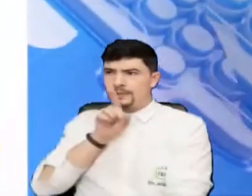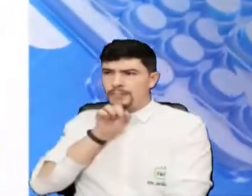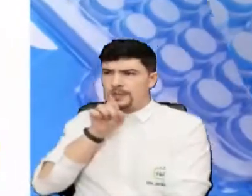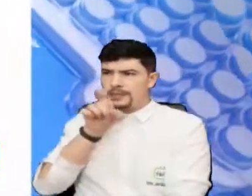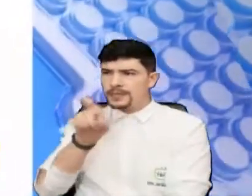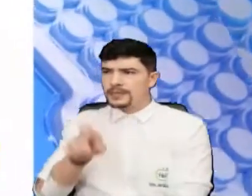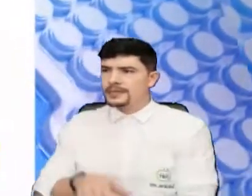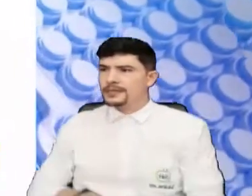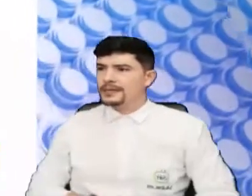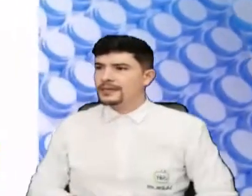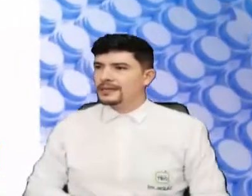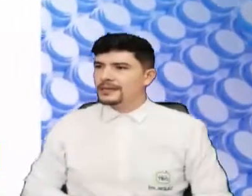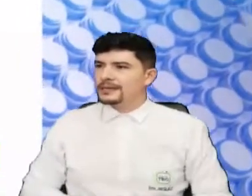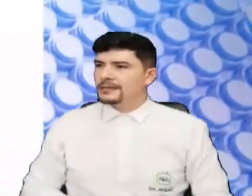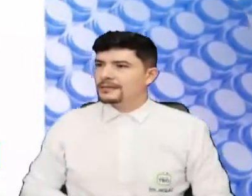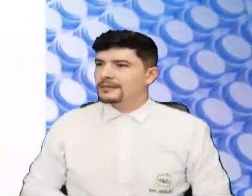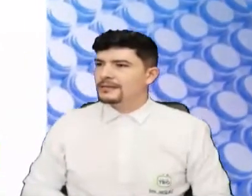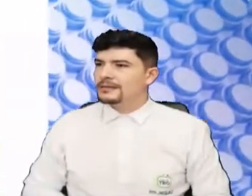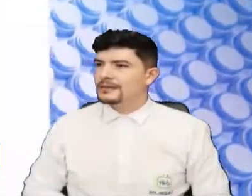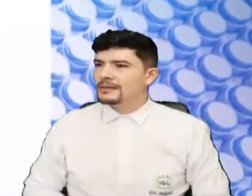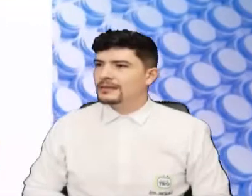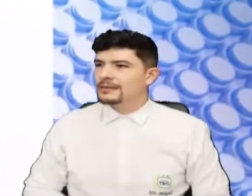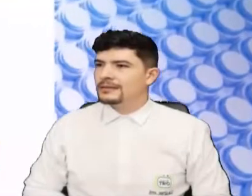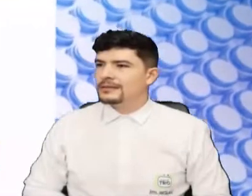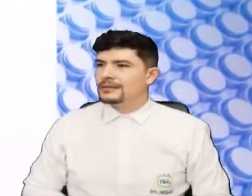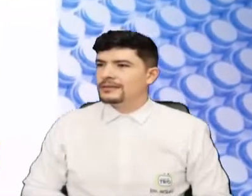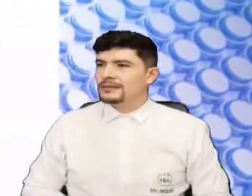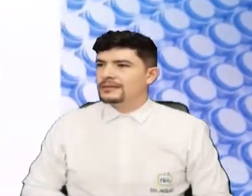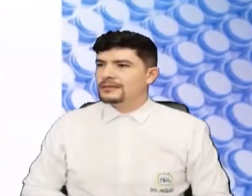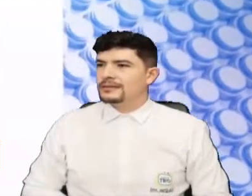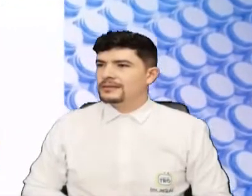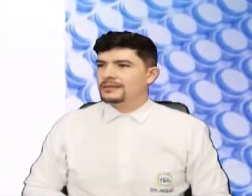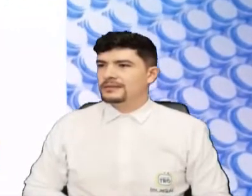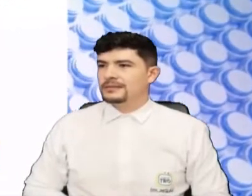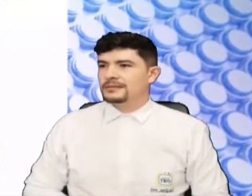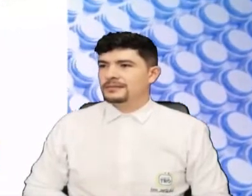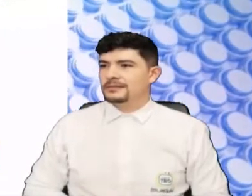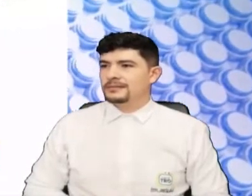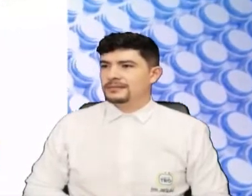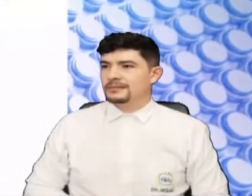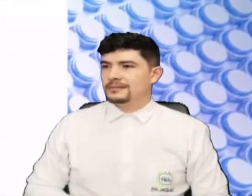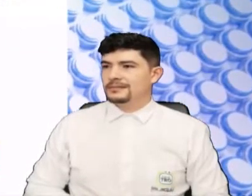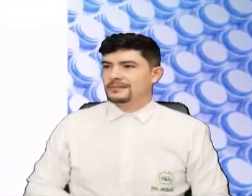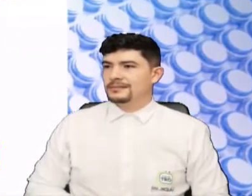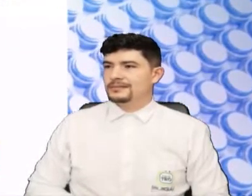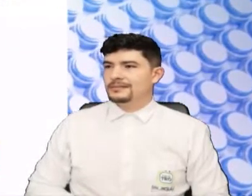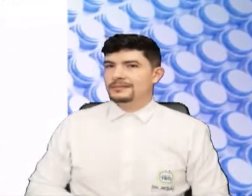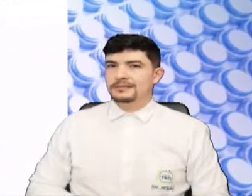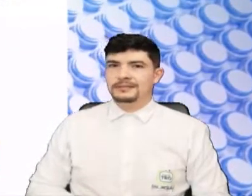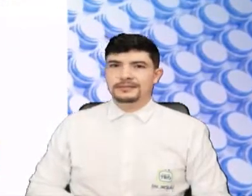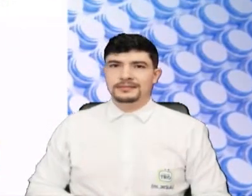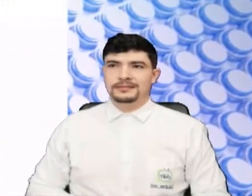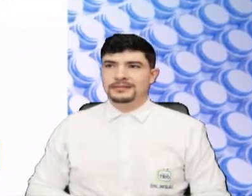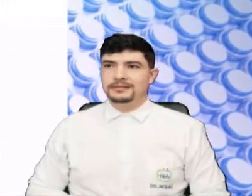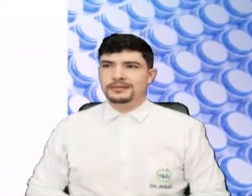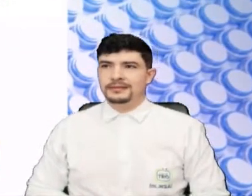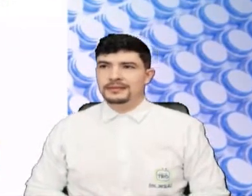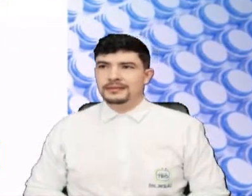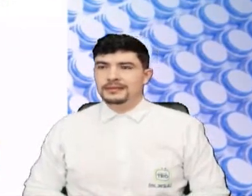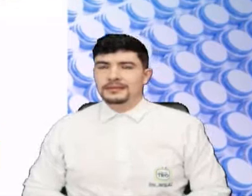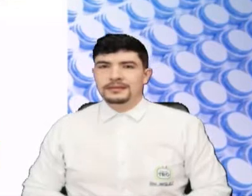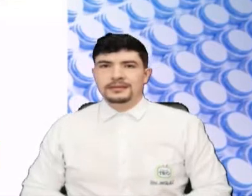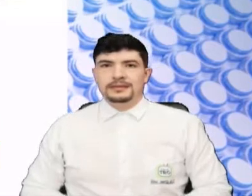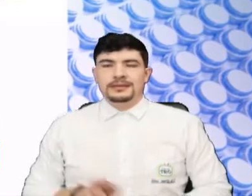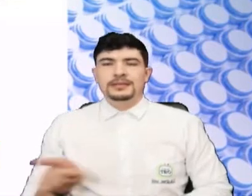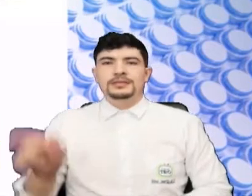según testigos, se registró en el barrio Kennedy. La víctima recibió varios disparos en su cuerpo y las autoridades hasta el momento intentan